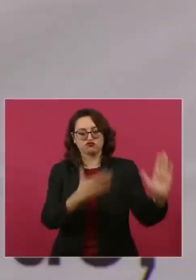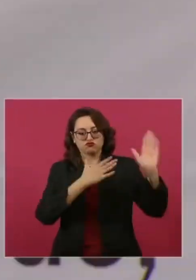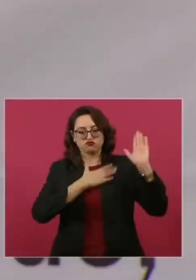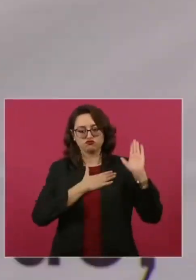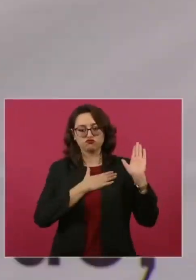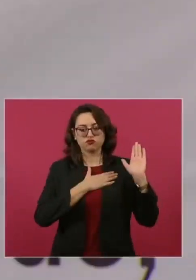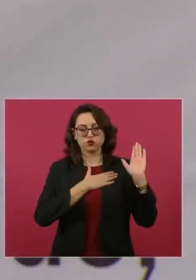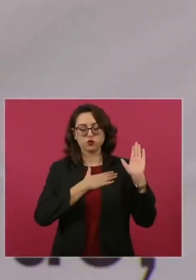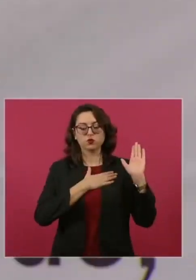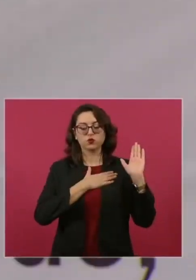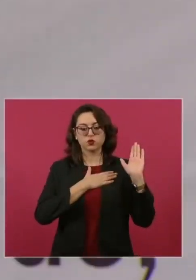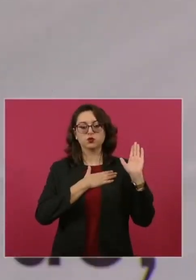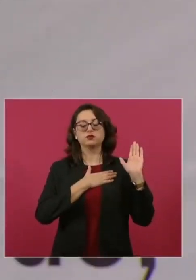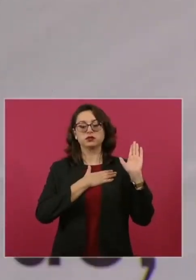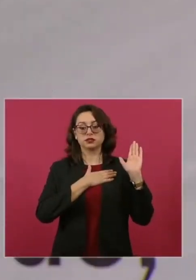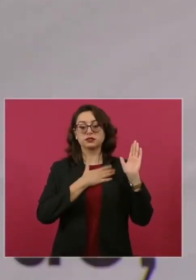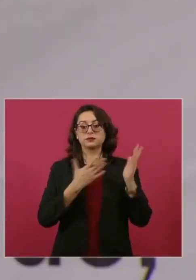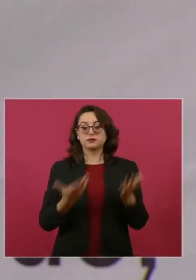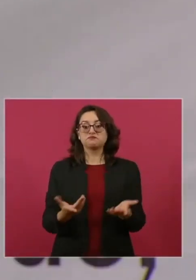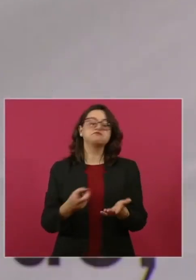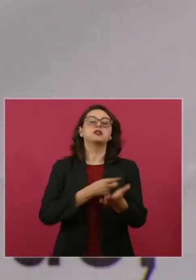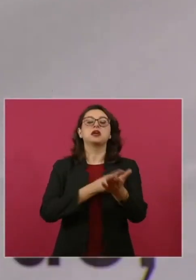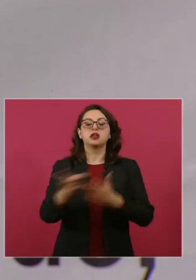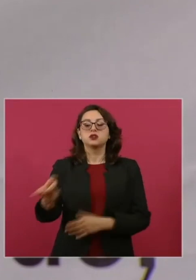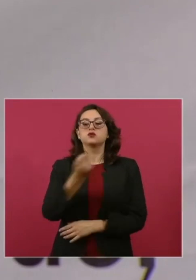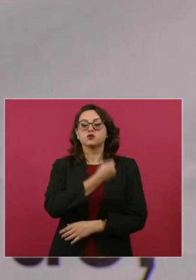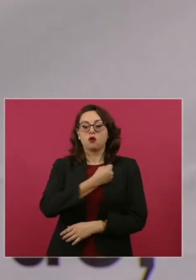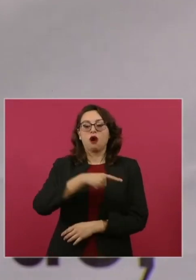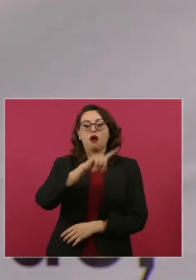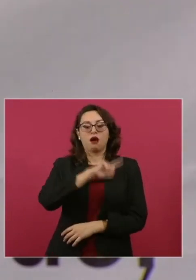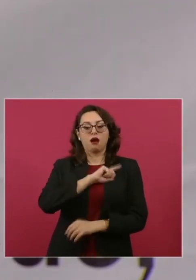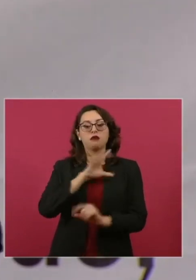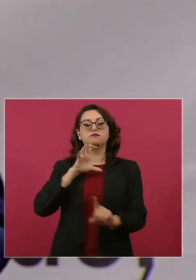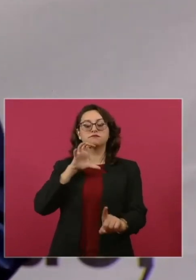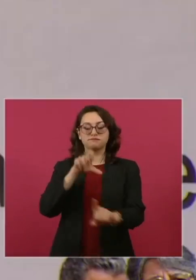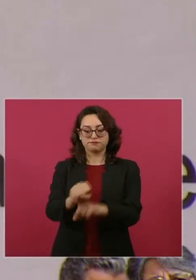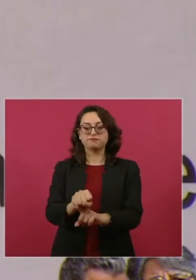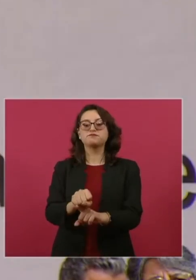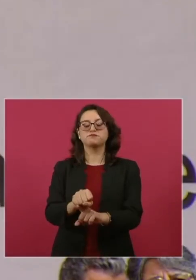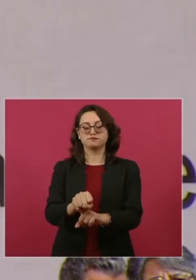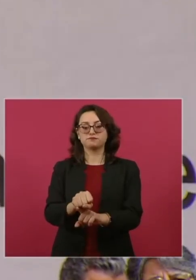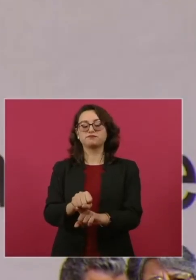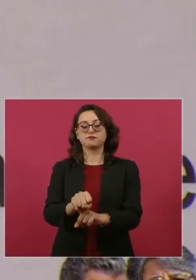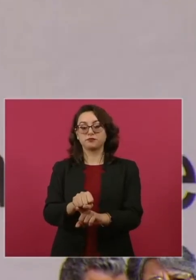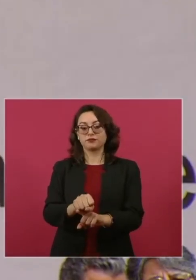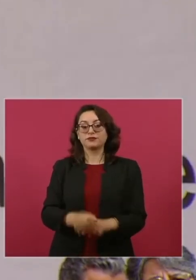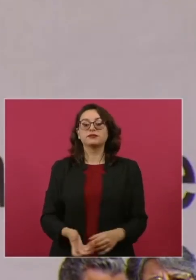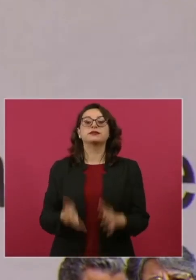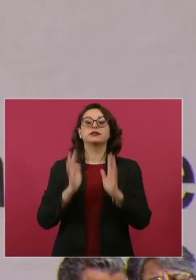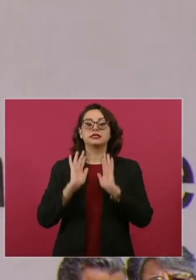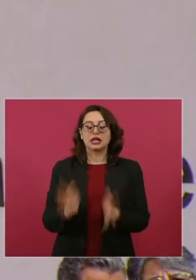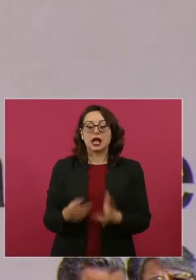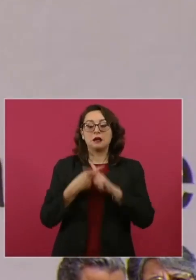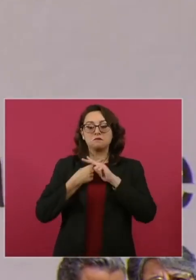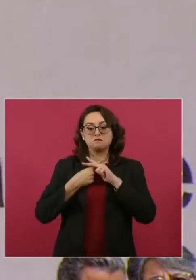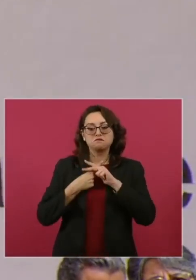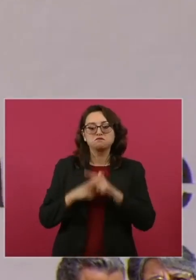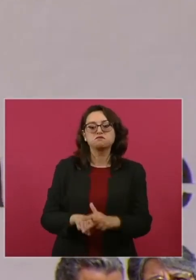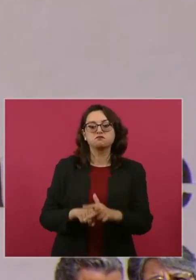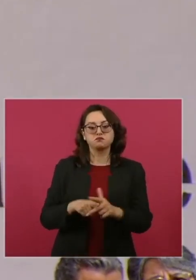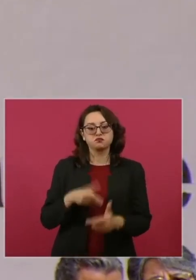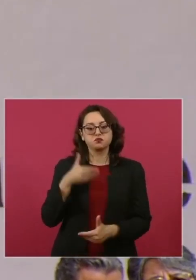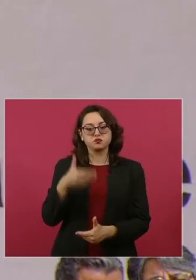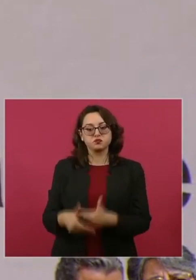realidad el derecho a la salud. We're committed in making health a human right. En proceso, it's el plan in